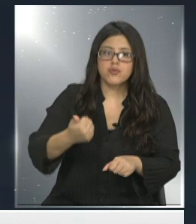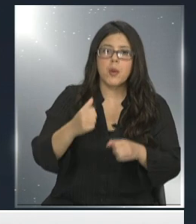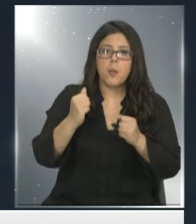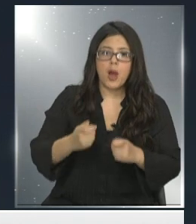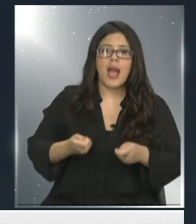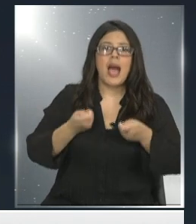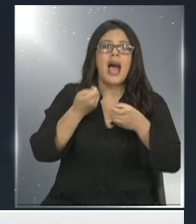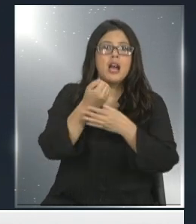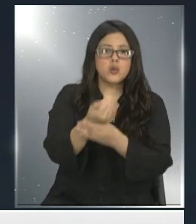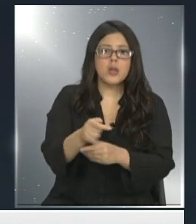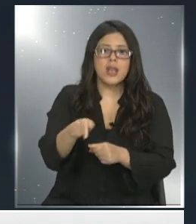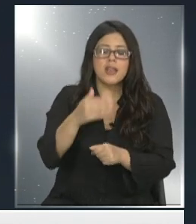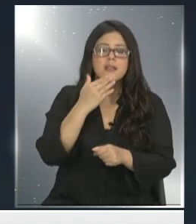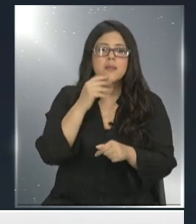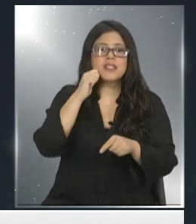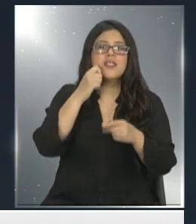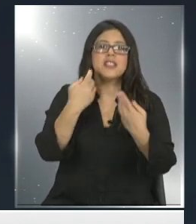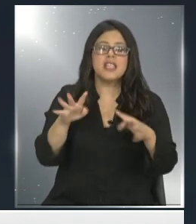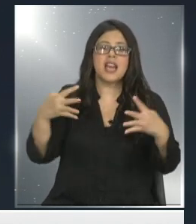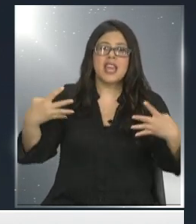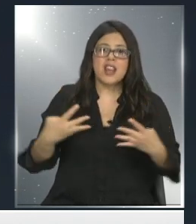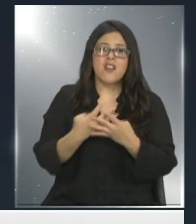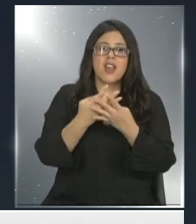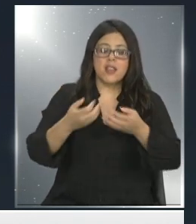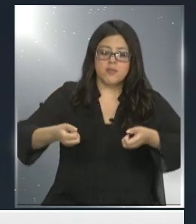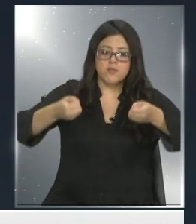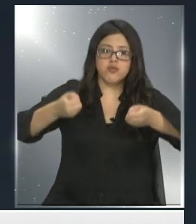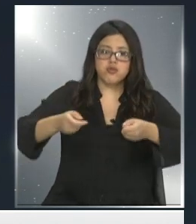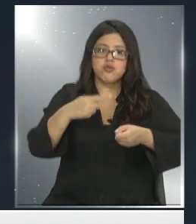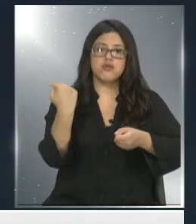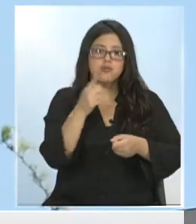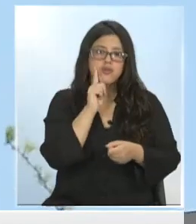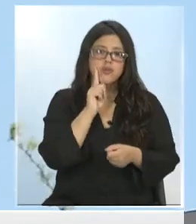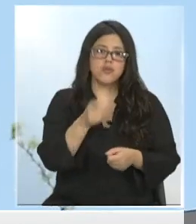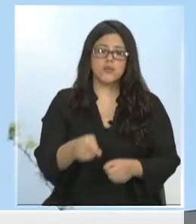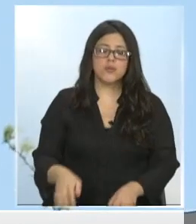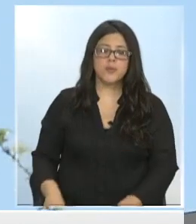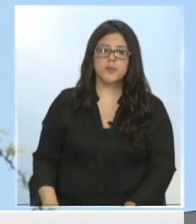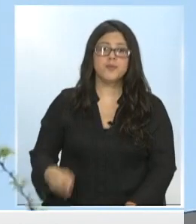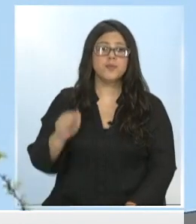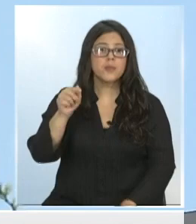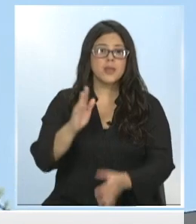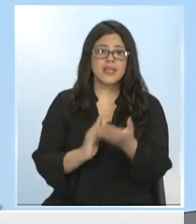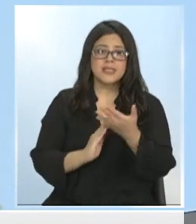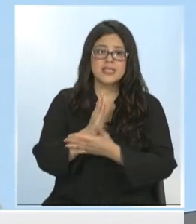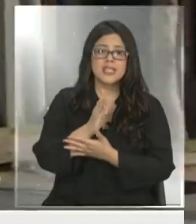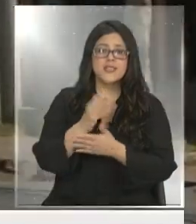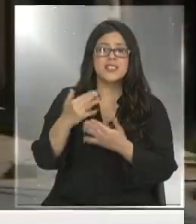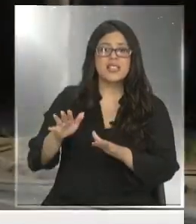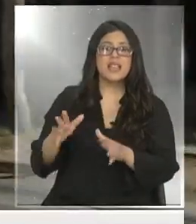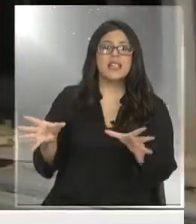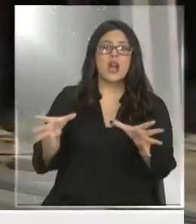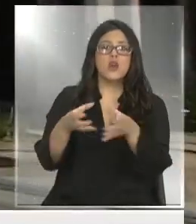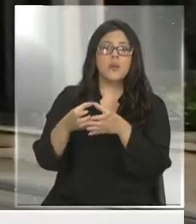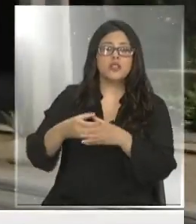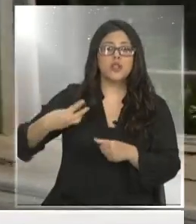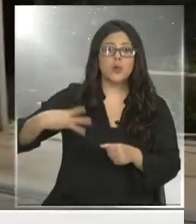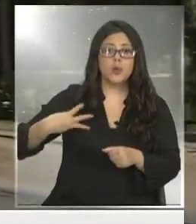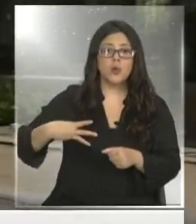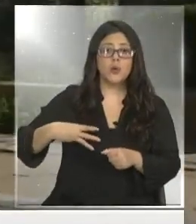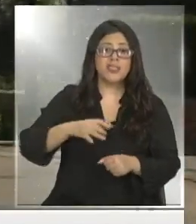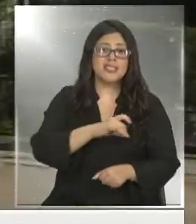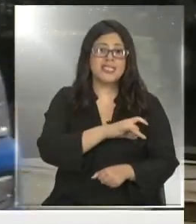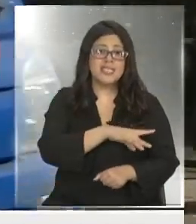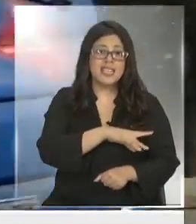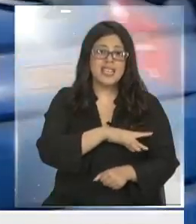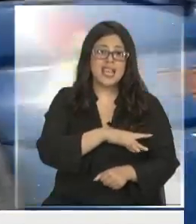con ello, aumentando las redes de envasado con que actualmente contamos. Iniciativa que desde la Asociación de Municipalidades de Chile